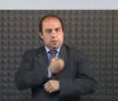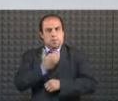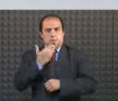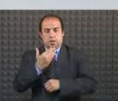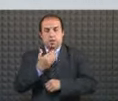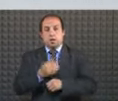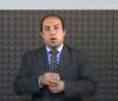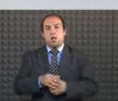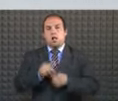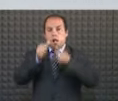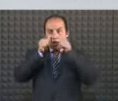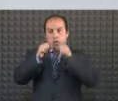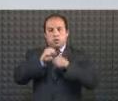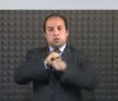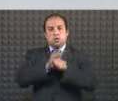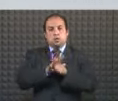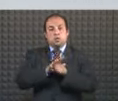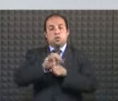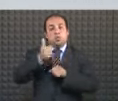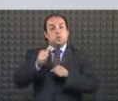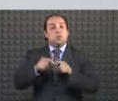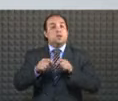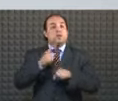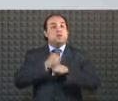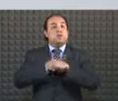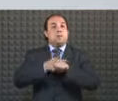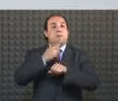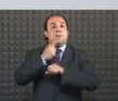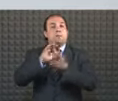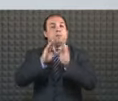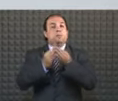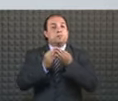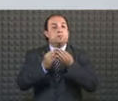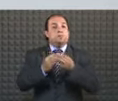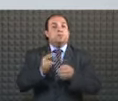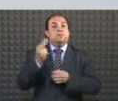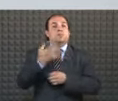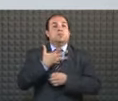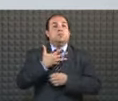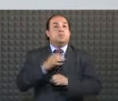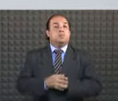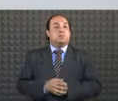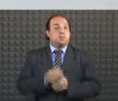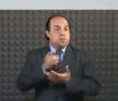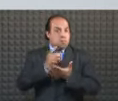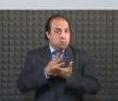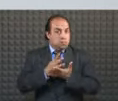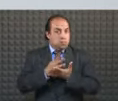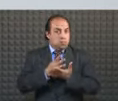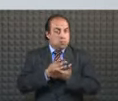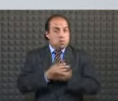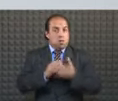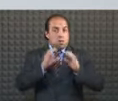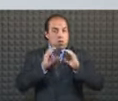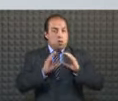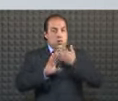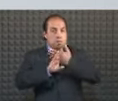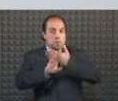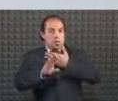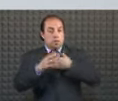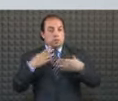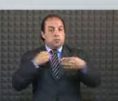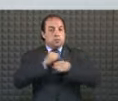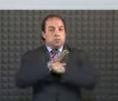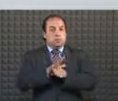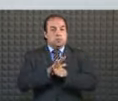el COVID y muchas otras enfermedades de mejor manera. Y tenemos que pasar de solamente la prevención del COVID a